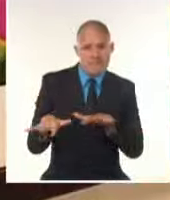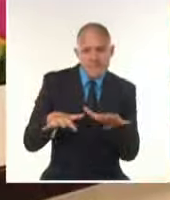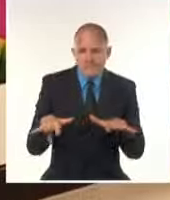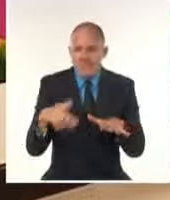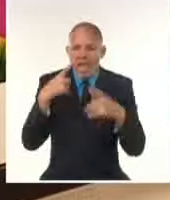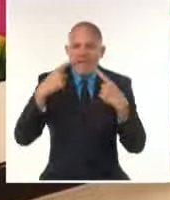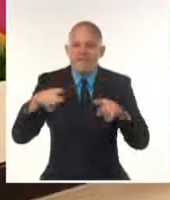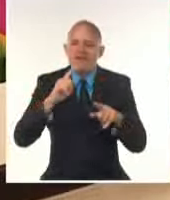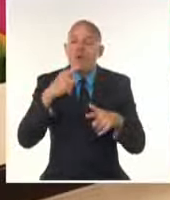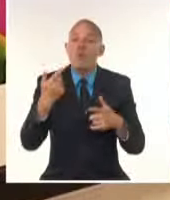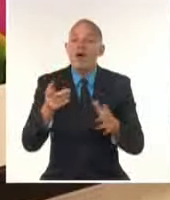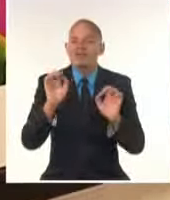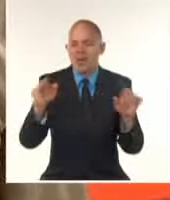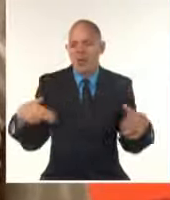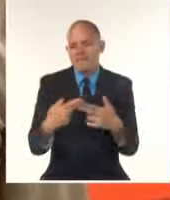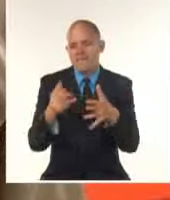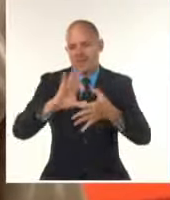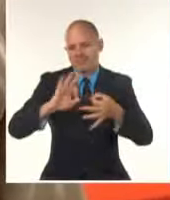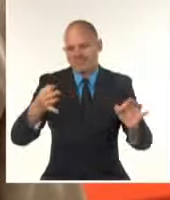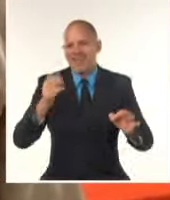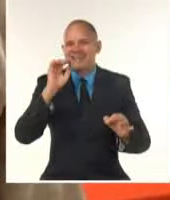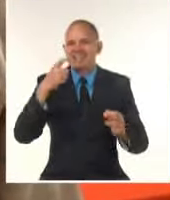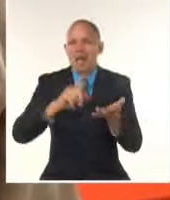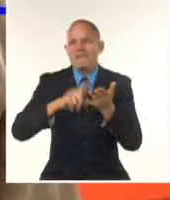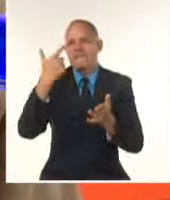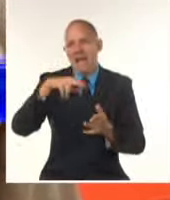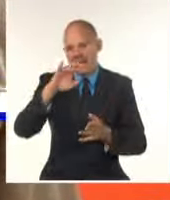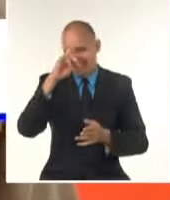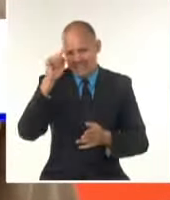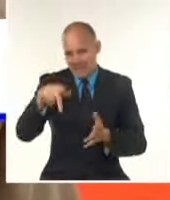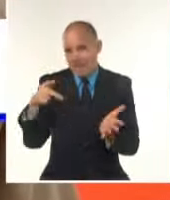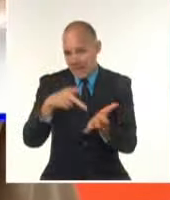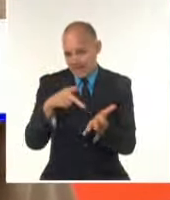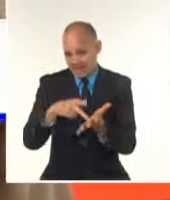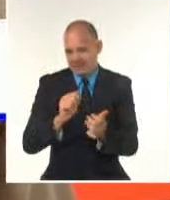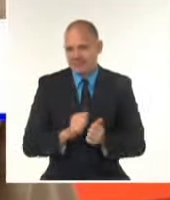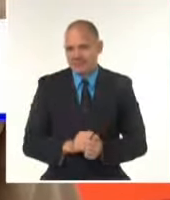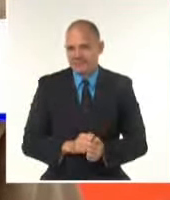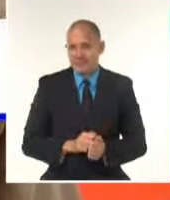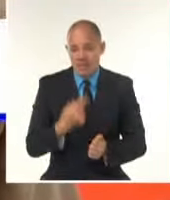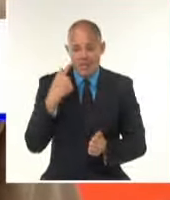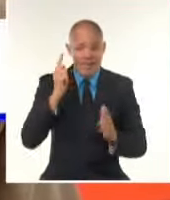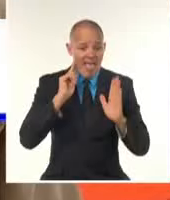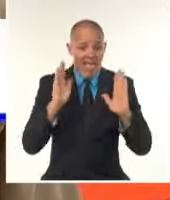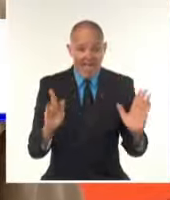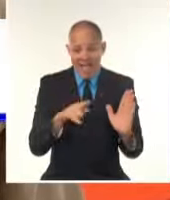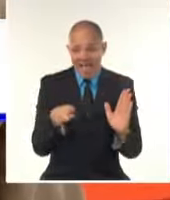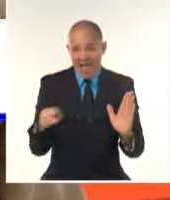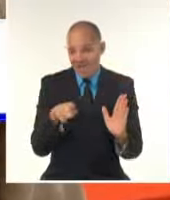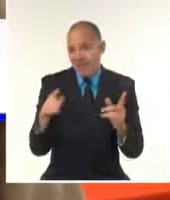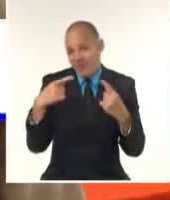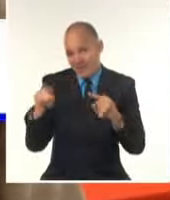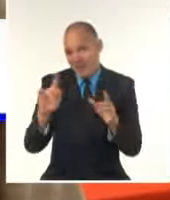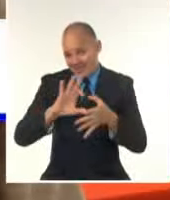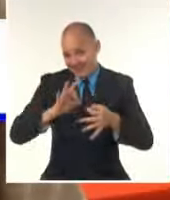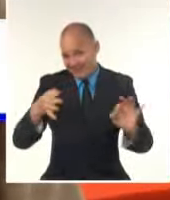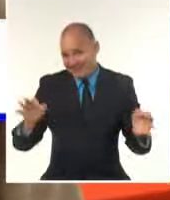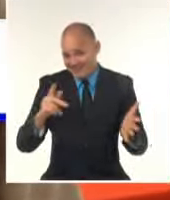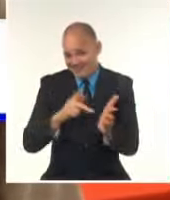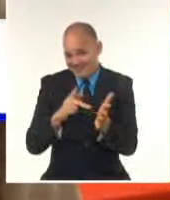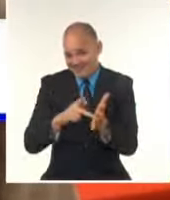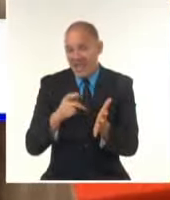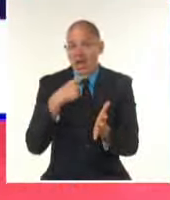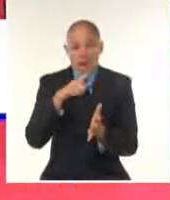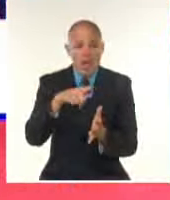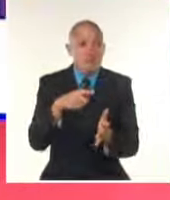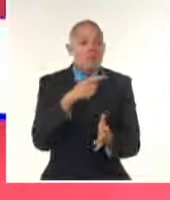Juegos Olímpicos de París 2024. Este es un año olímpico, por lo tanto estas competencias son muy importantes para todos. En